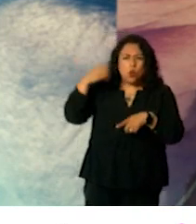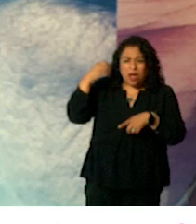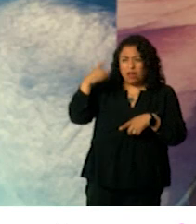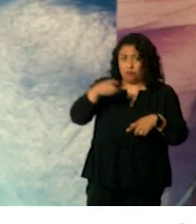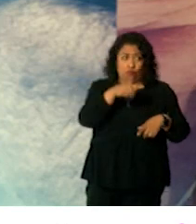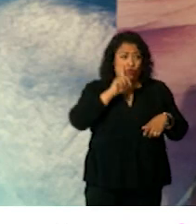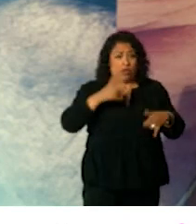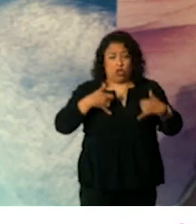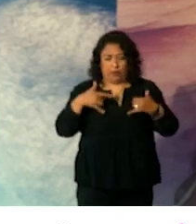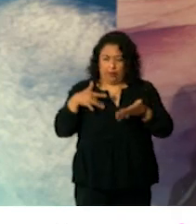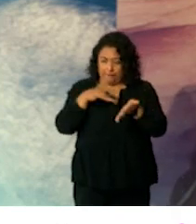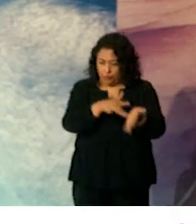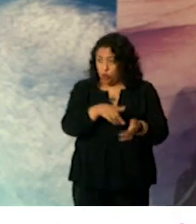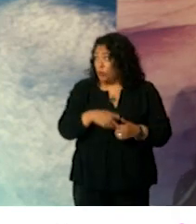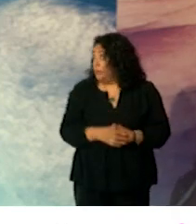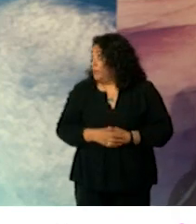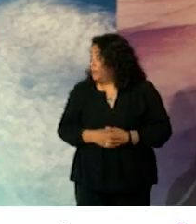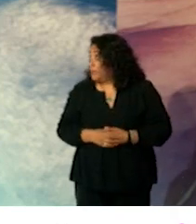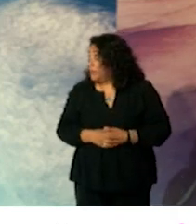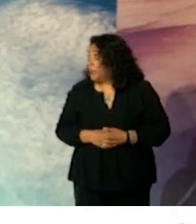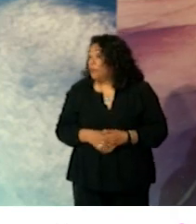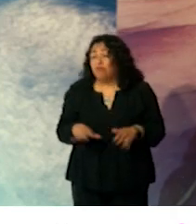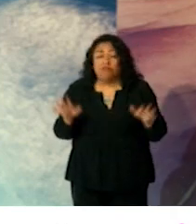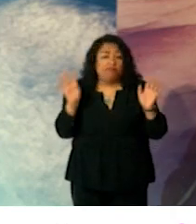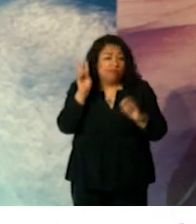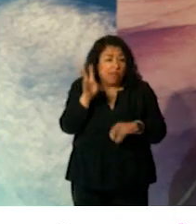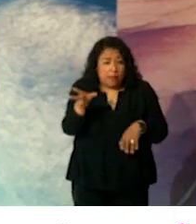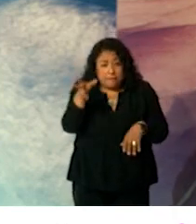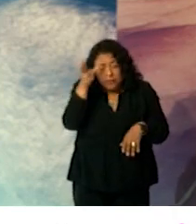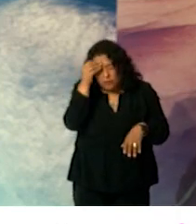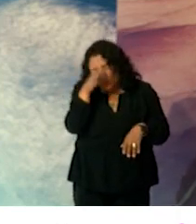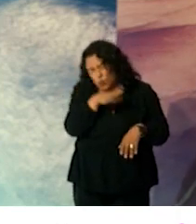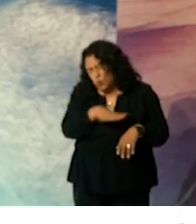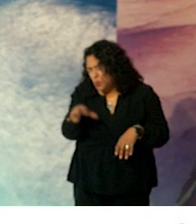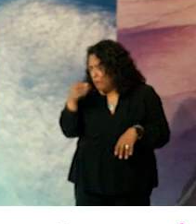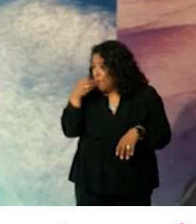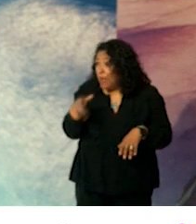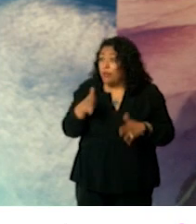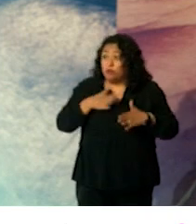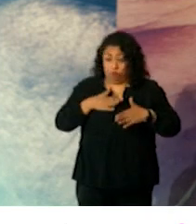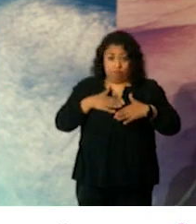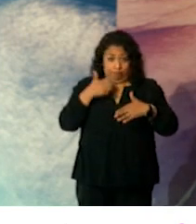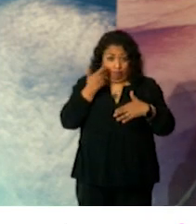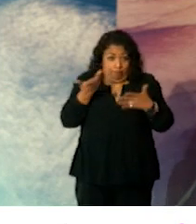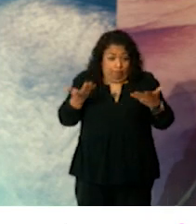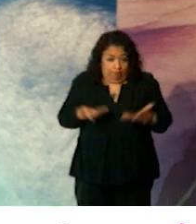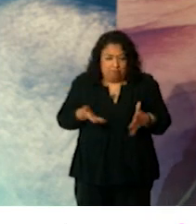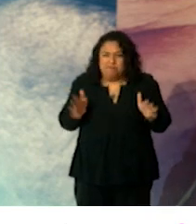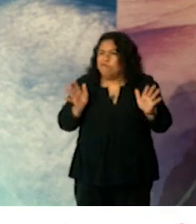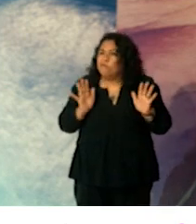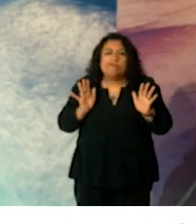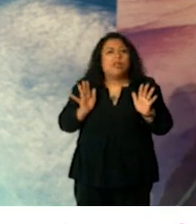más jóvenes que hemos financiado, Itzel. Y bueno, ha sido un aprendizaje increíble. Y lo que nosotros hemos hecho es, en